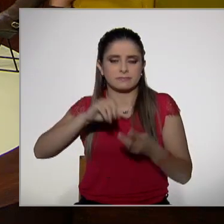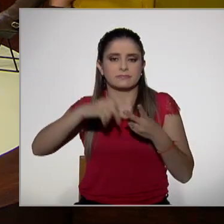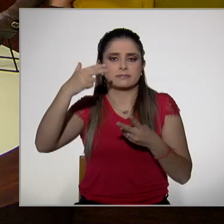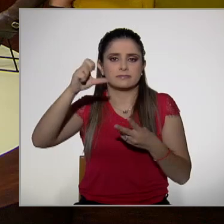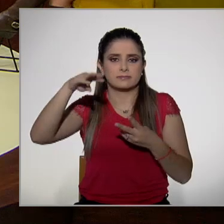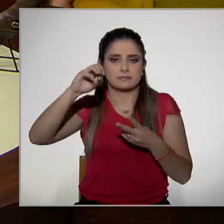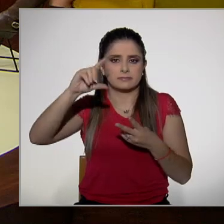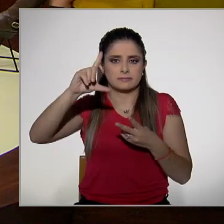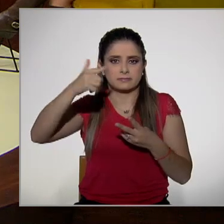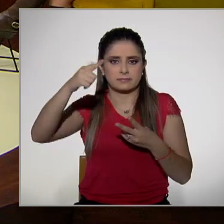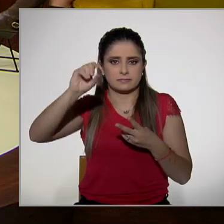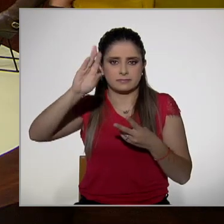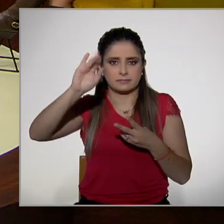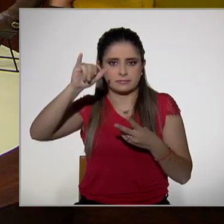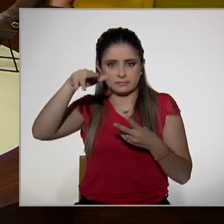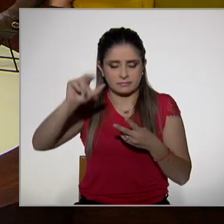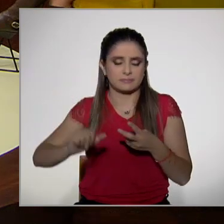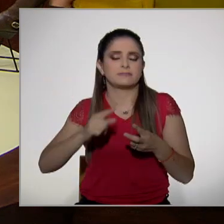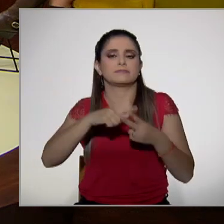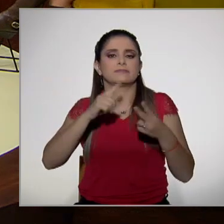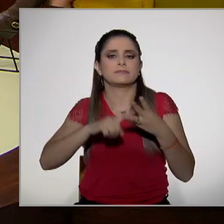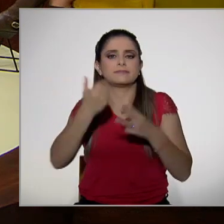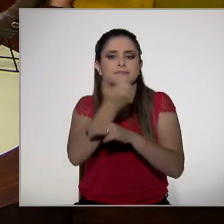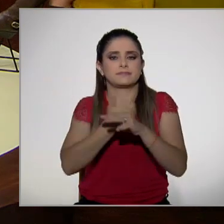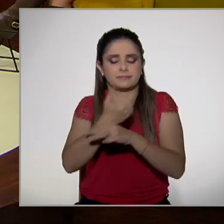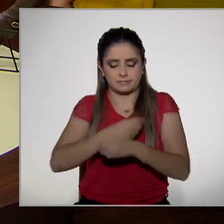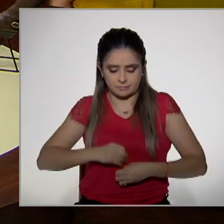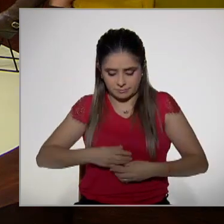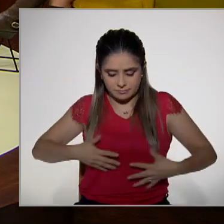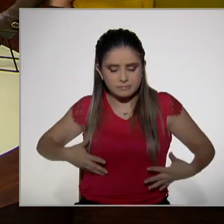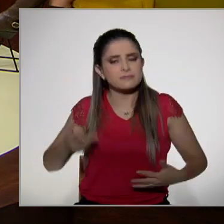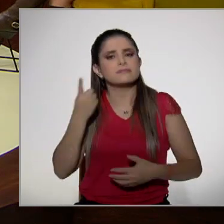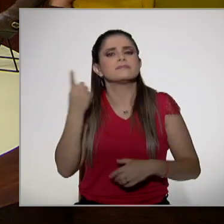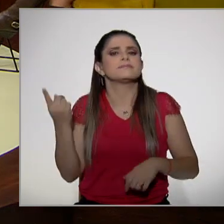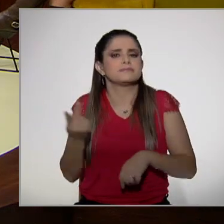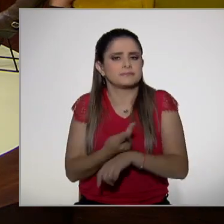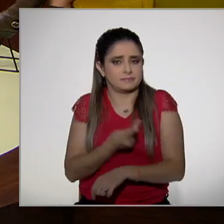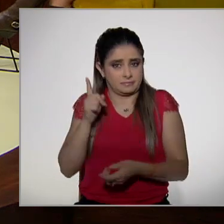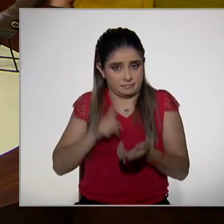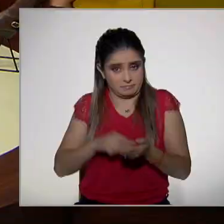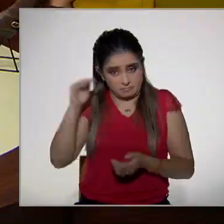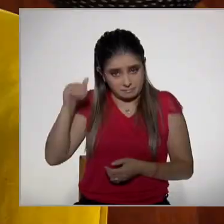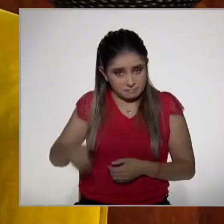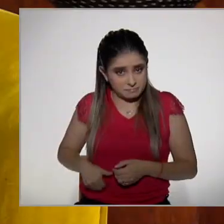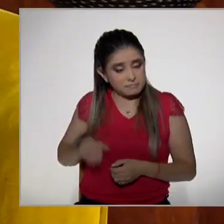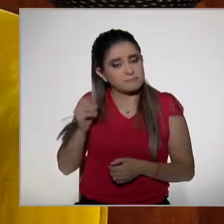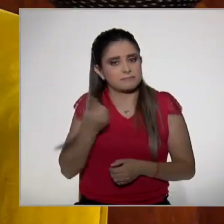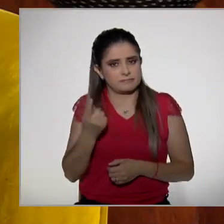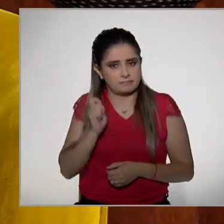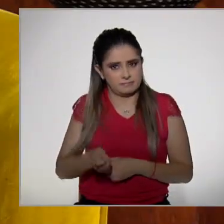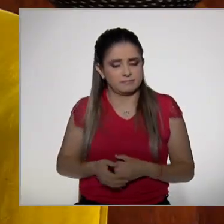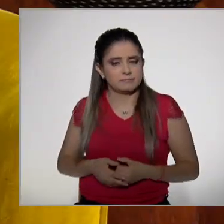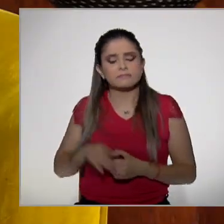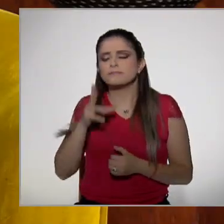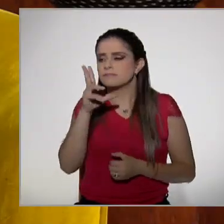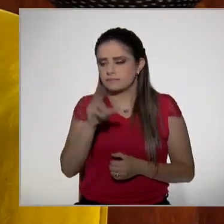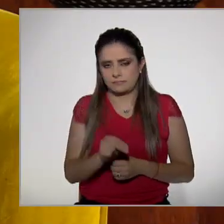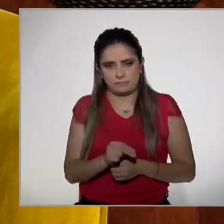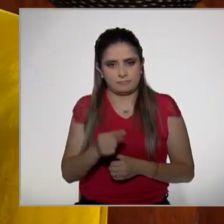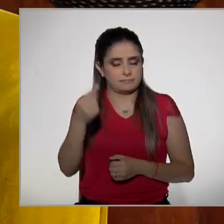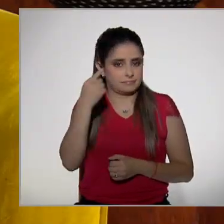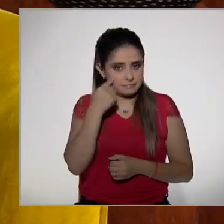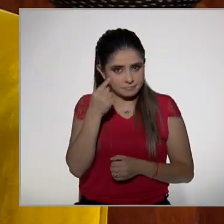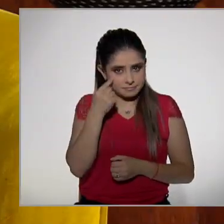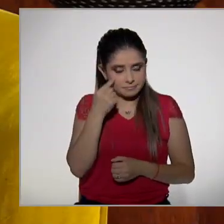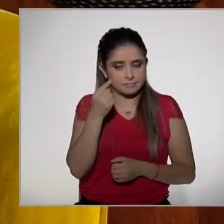mal hecha que pasa con fugas que sangrados puede todos siempre tiene que ser un accidente no de hecho una